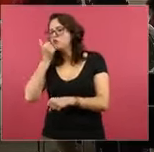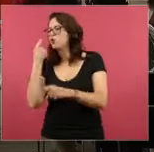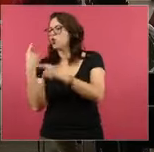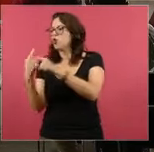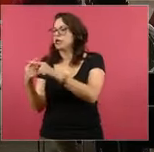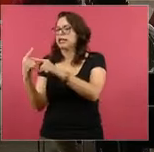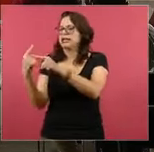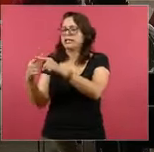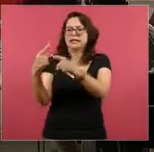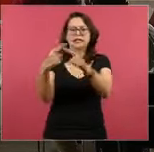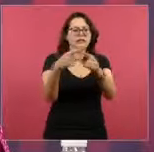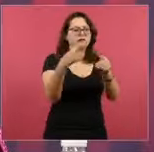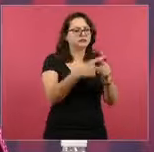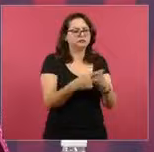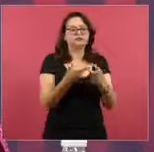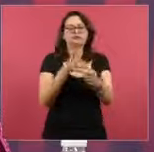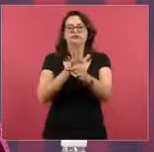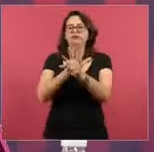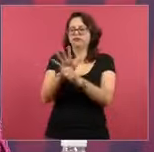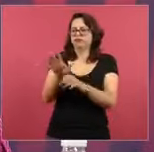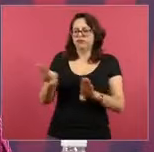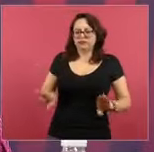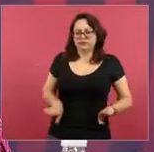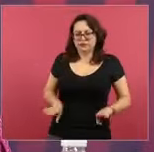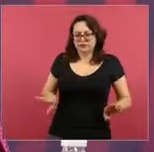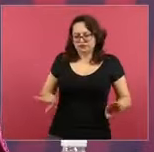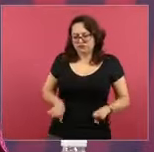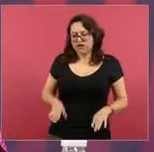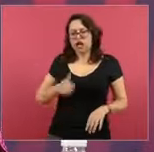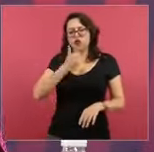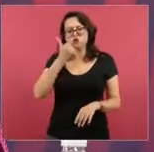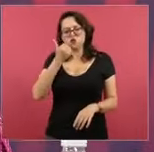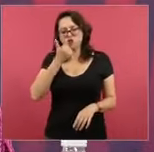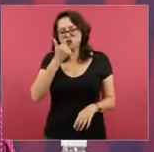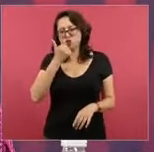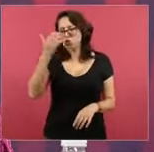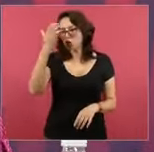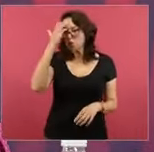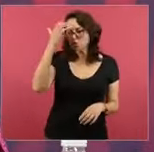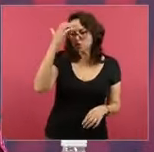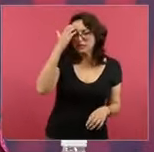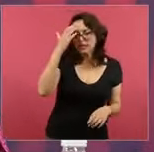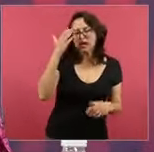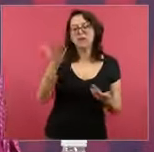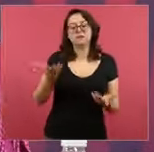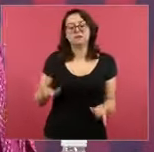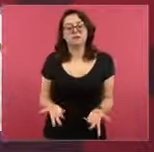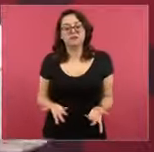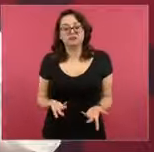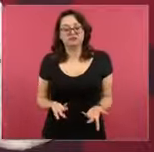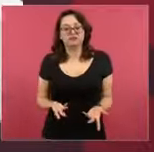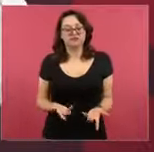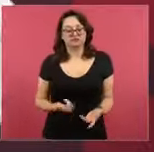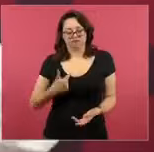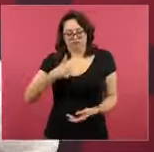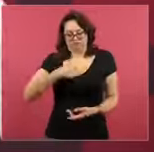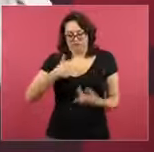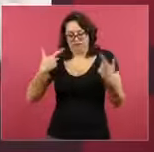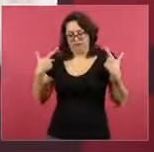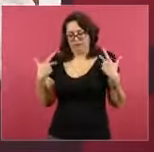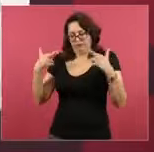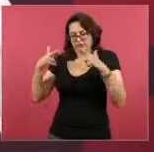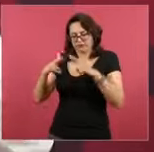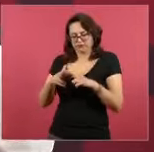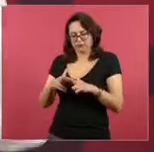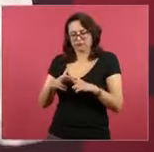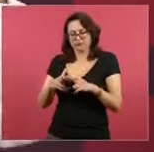saber cuáles son las características de nuestros alumnos, cuáles son los conocimientos que tienen. Yo ya, como maestra, cuando recibo mi